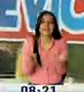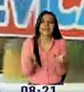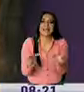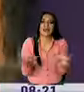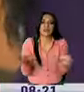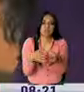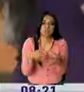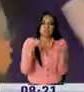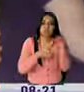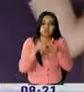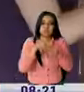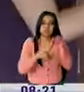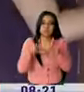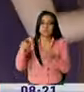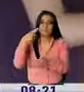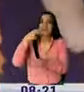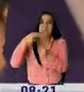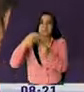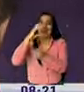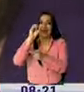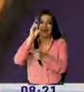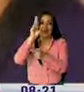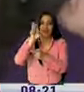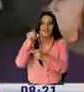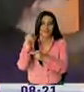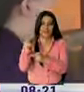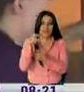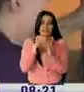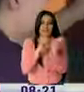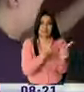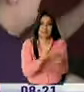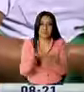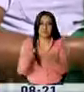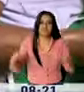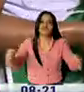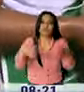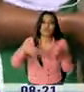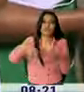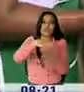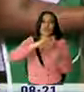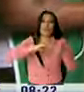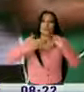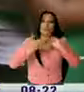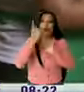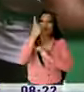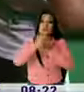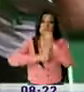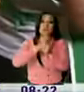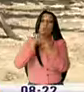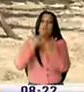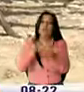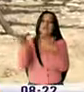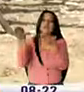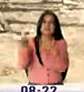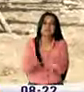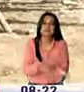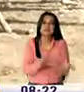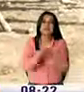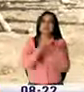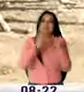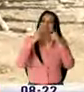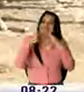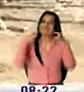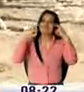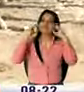Carlos Bautista, quien está al frente de este proyecto de turismo comunitario que lleva 11 años, nos recibe con la mejor de las sonrisas y